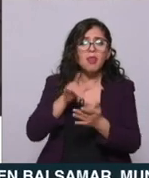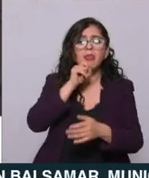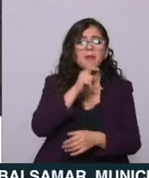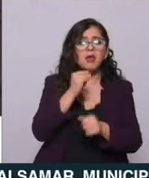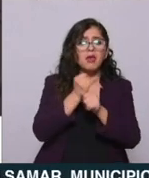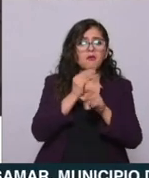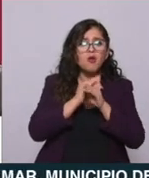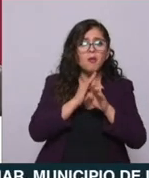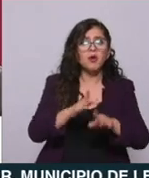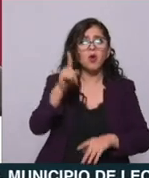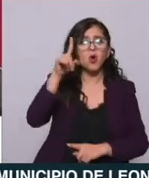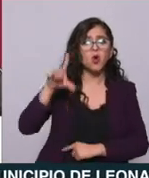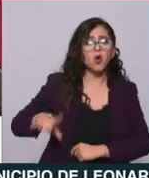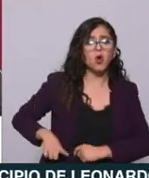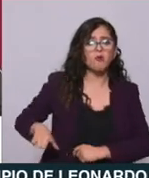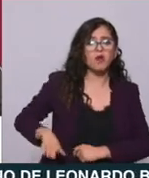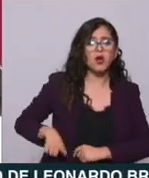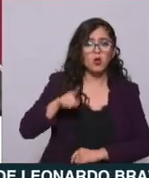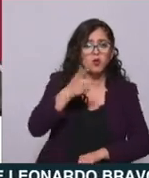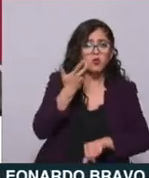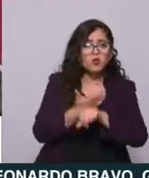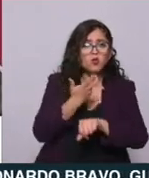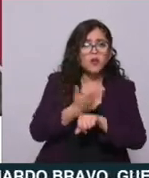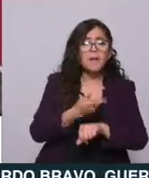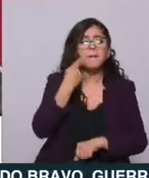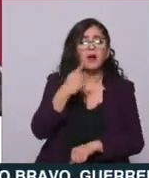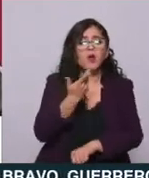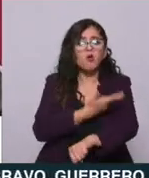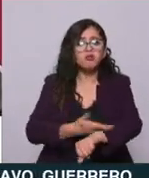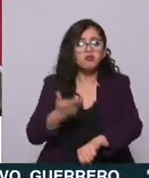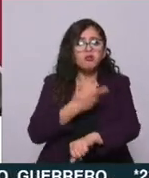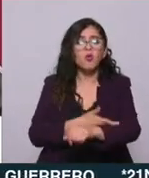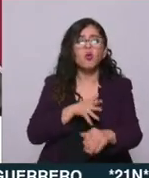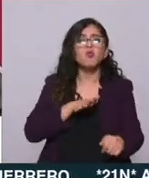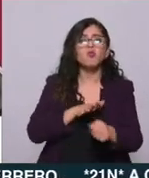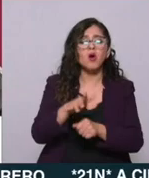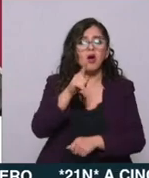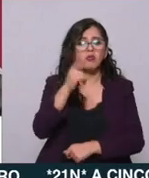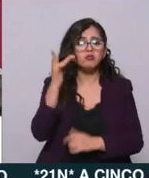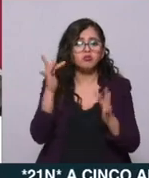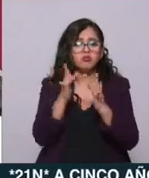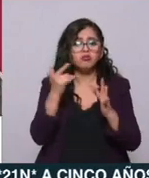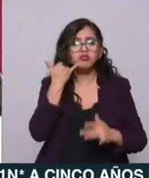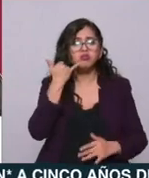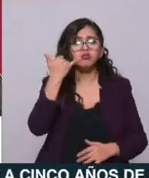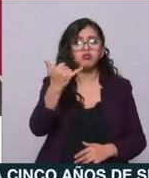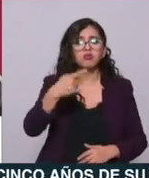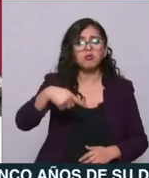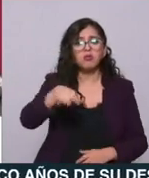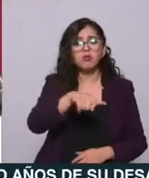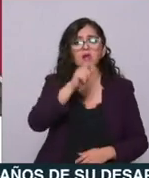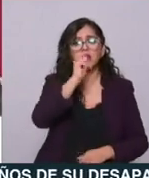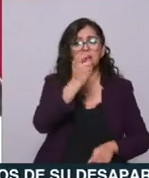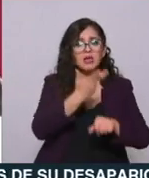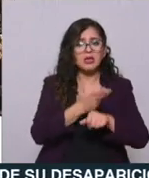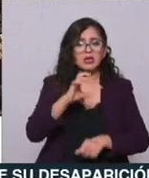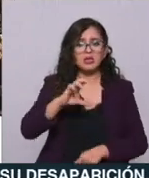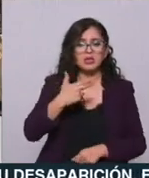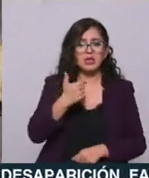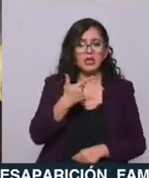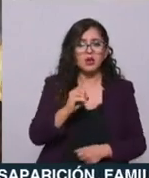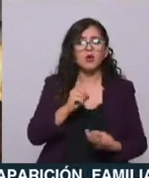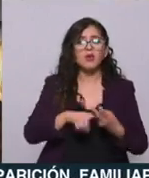gobierno de los Estados Unidos, particularmente con el seguimiento de las llamadas telefónicas entre el Grupo de Guerreros Unidos de Chicago e